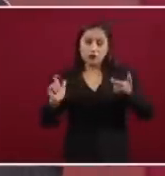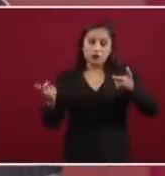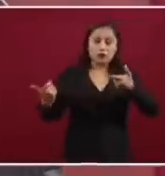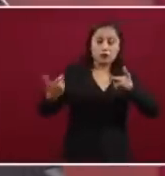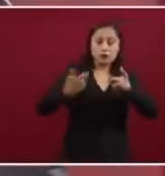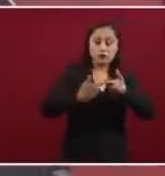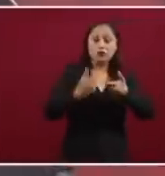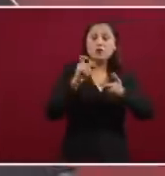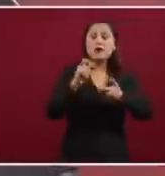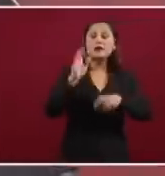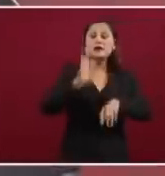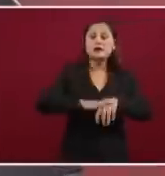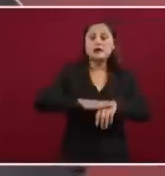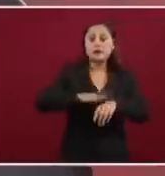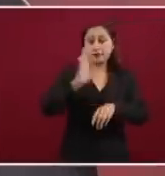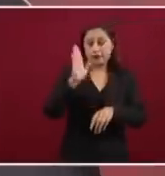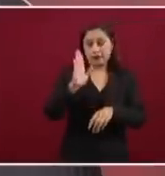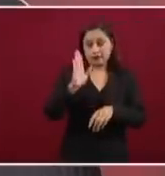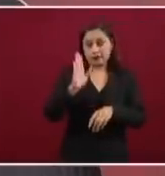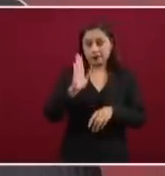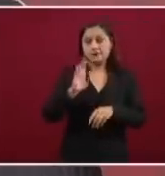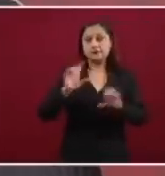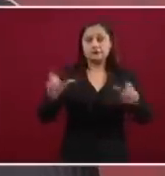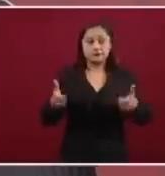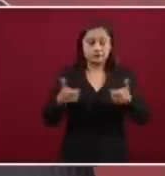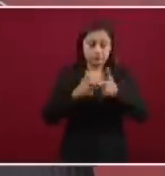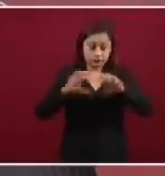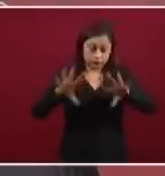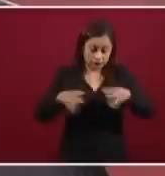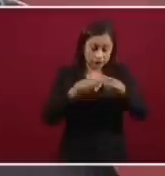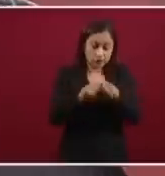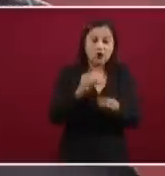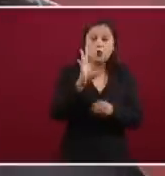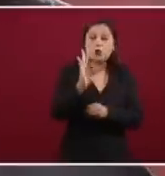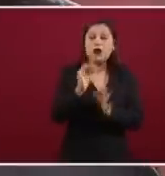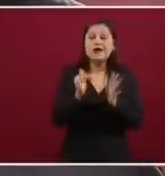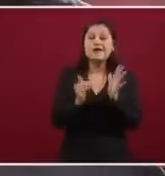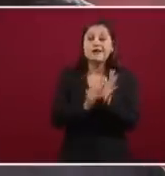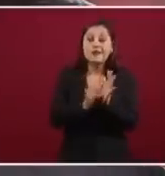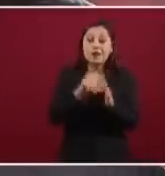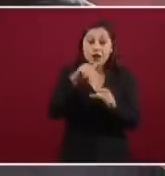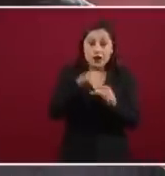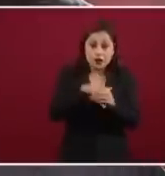mes, de modo que ahorraba 40 mil.